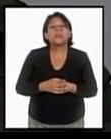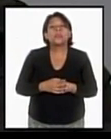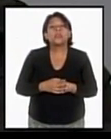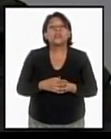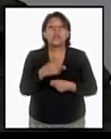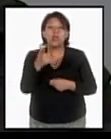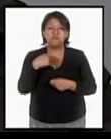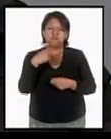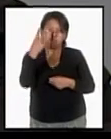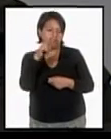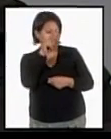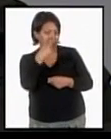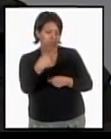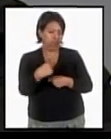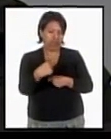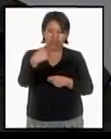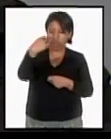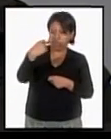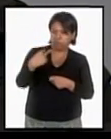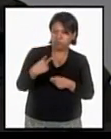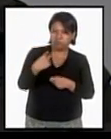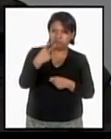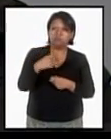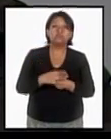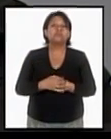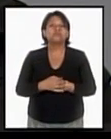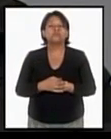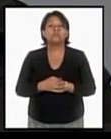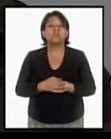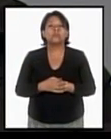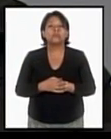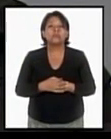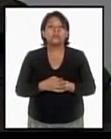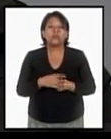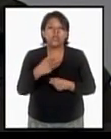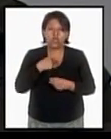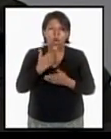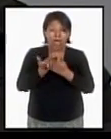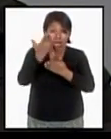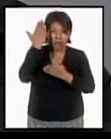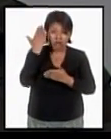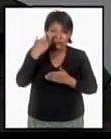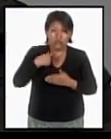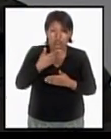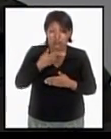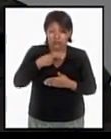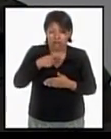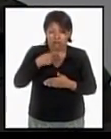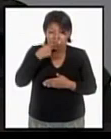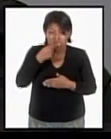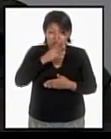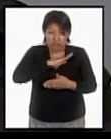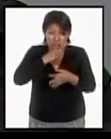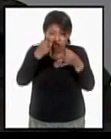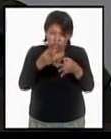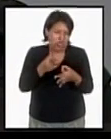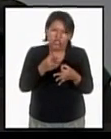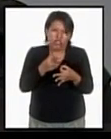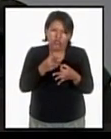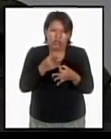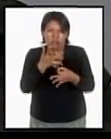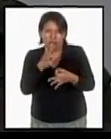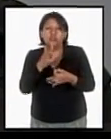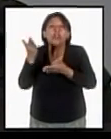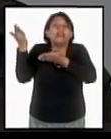Y me checaron y luego ya estamos, yo no hablo en ese tiempo bien español porque acabo de llegar a México,